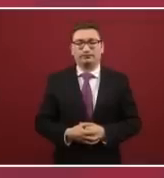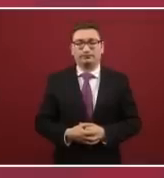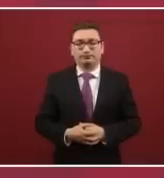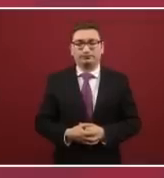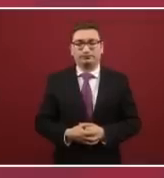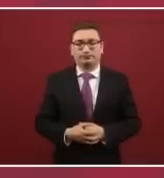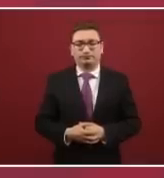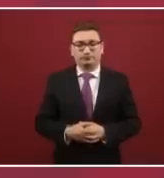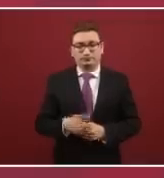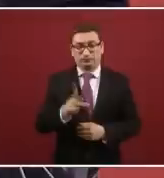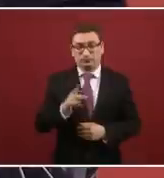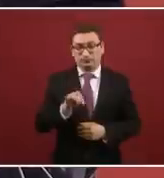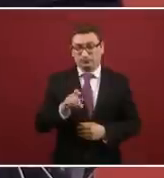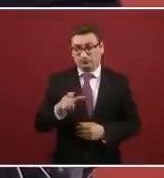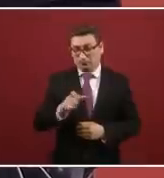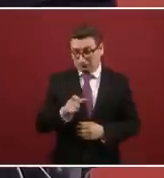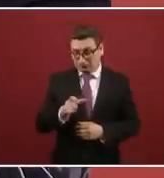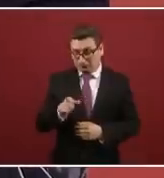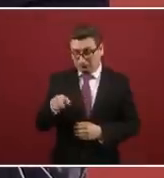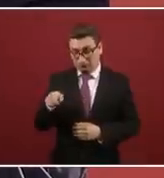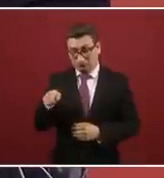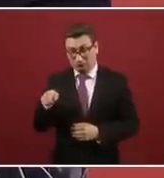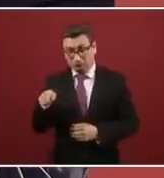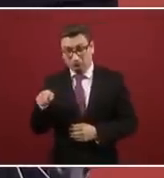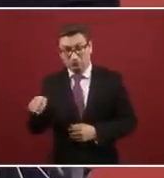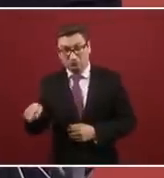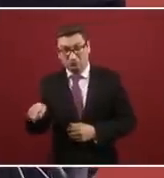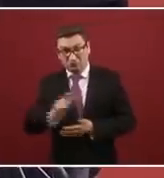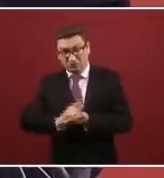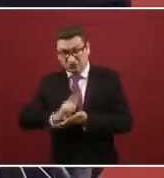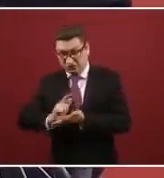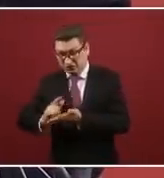el limpiar Pemex con que haya más producción?